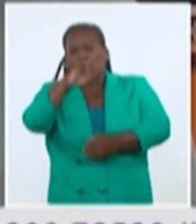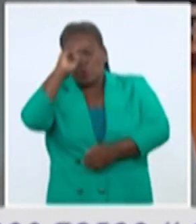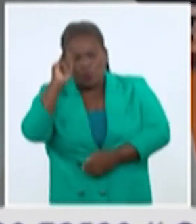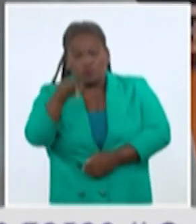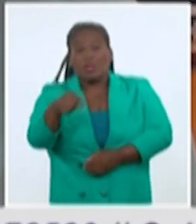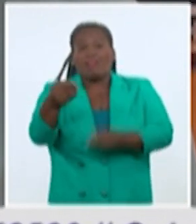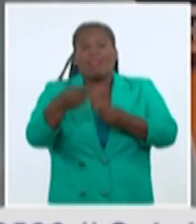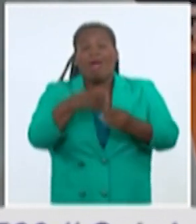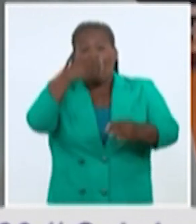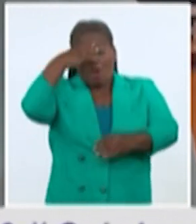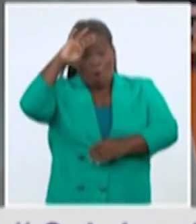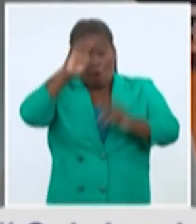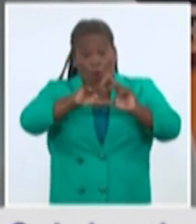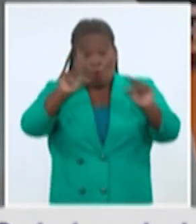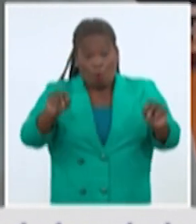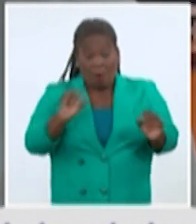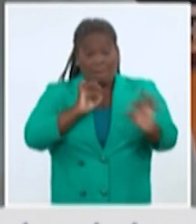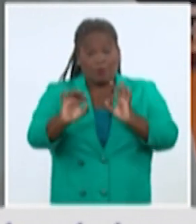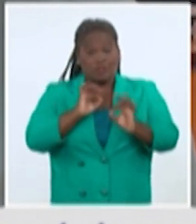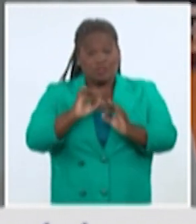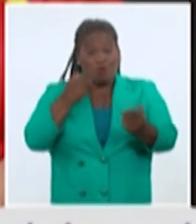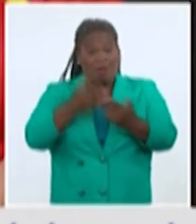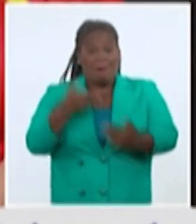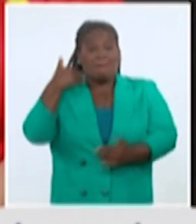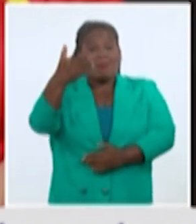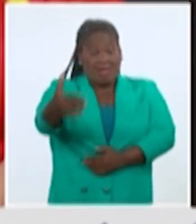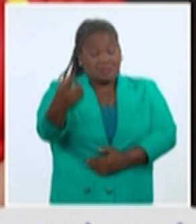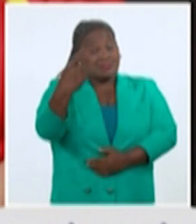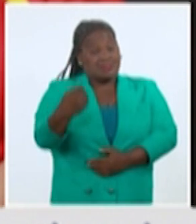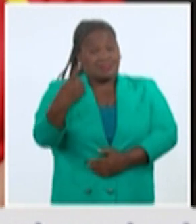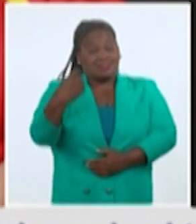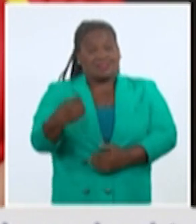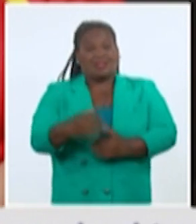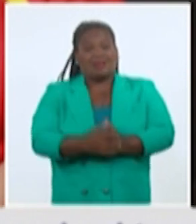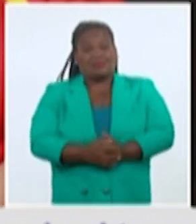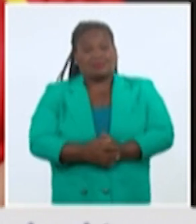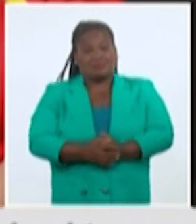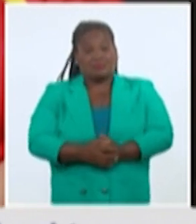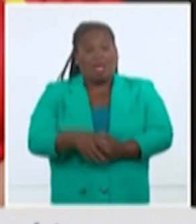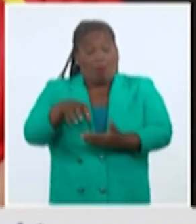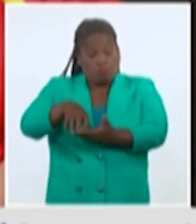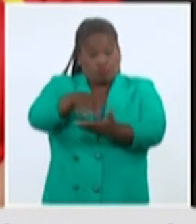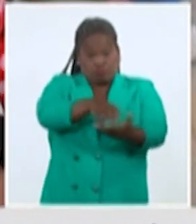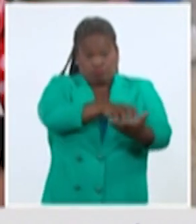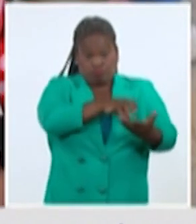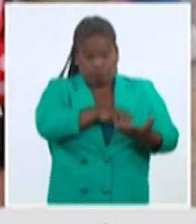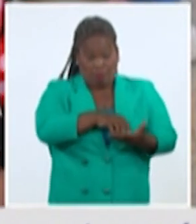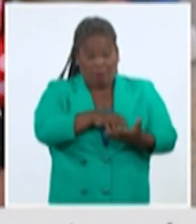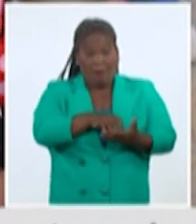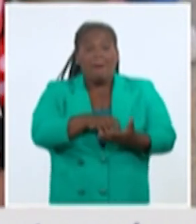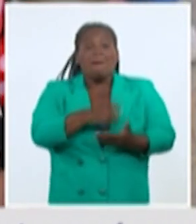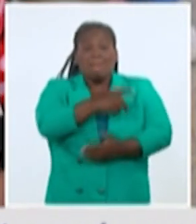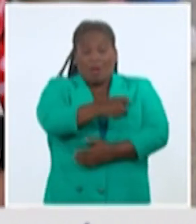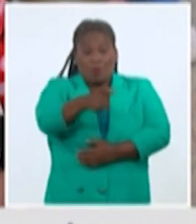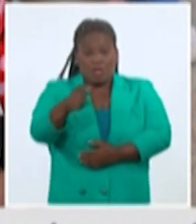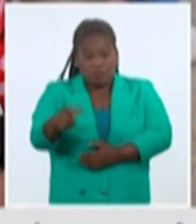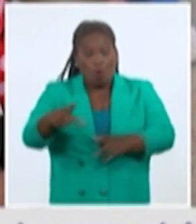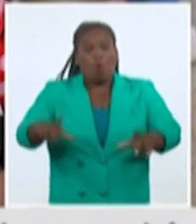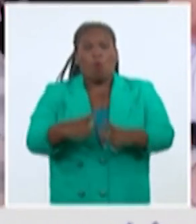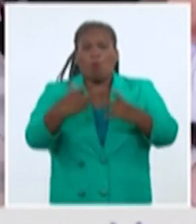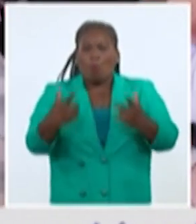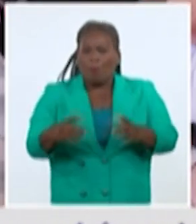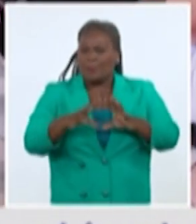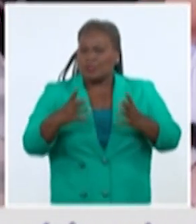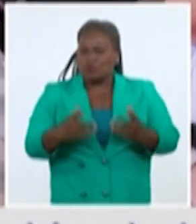protección y la esperanza que estamos necesitando. Los puntos de vacunación trabajan de manera organizada y cumpliendo los protocolos